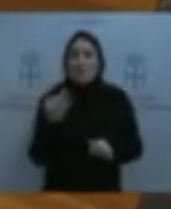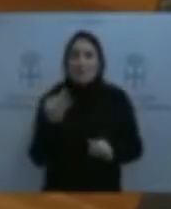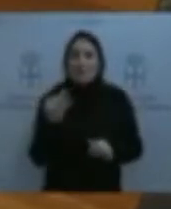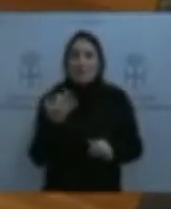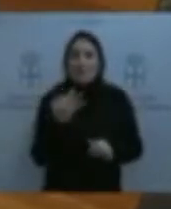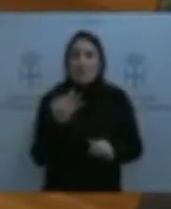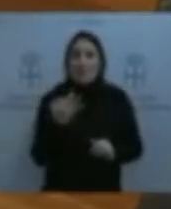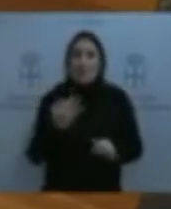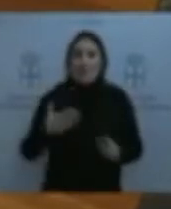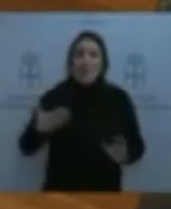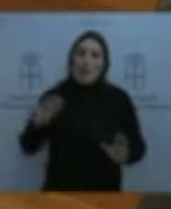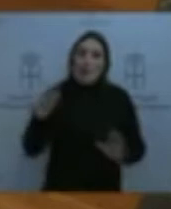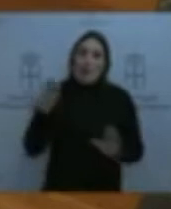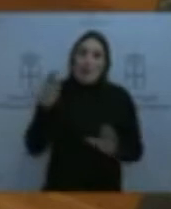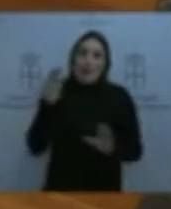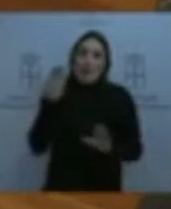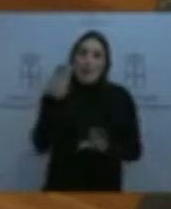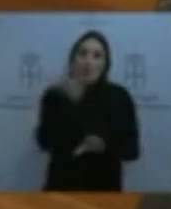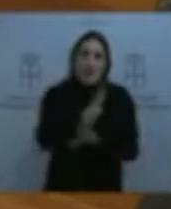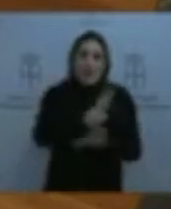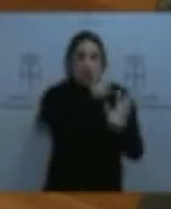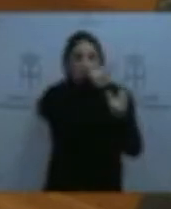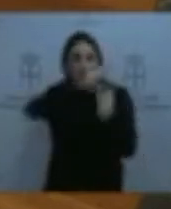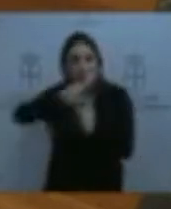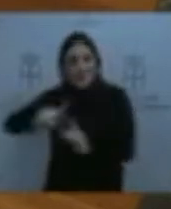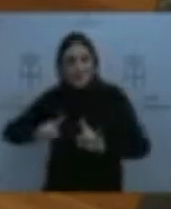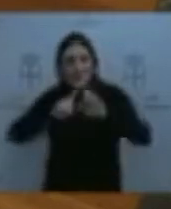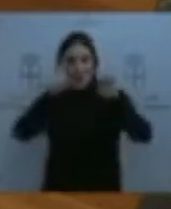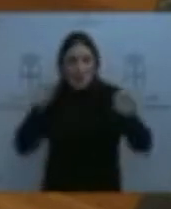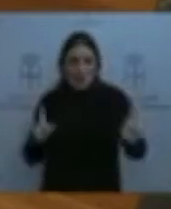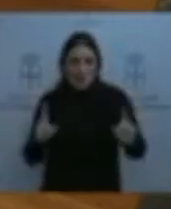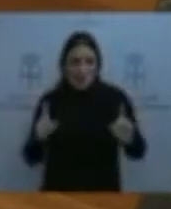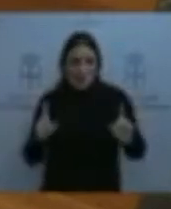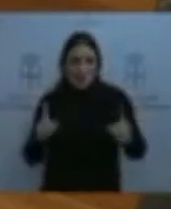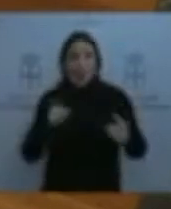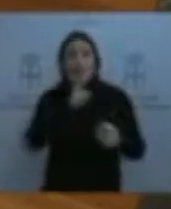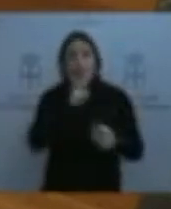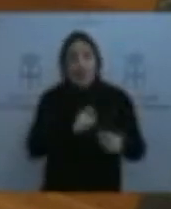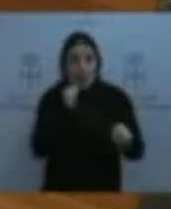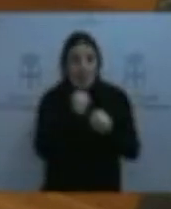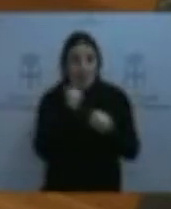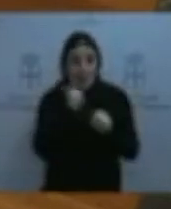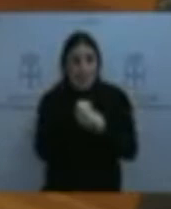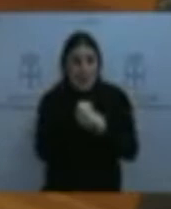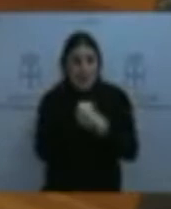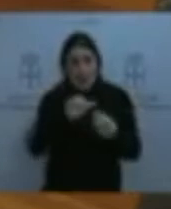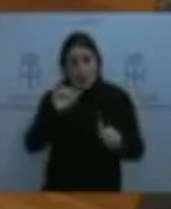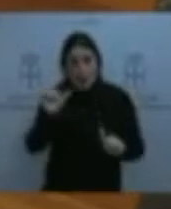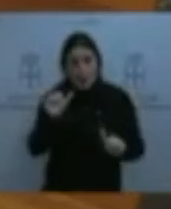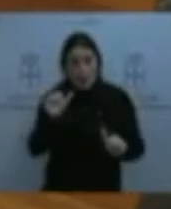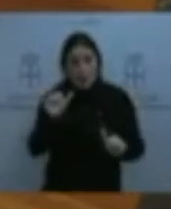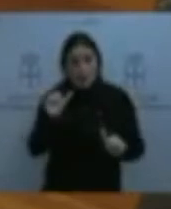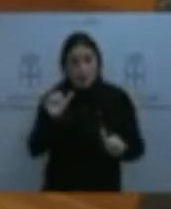a presentar sus cuentas anuales y la Fundación Laboral Centro de Arte y Creación Industrial